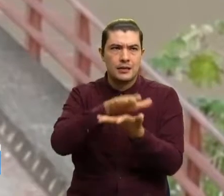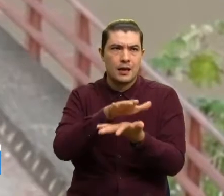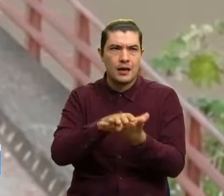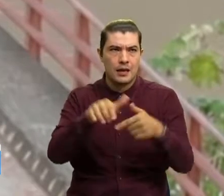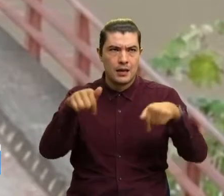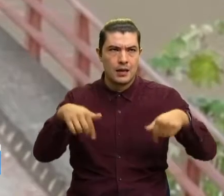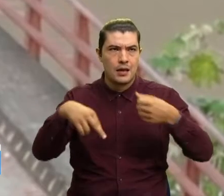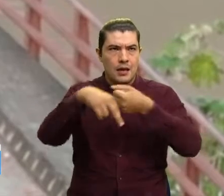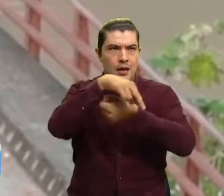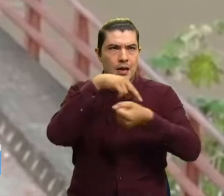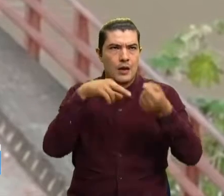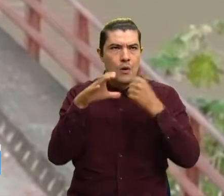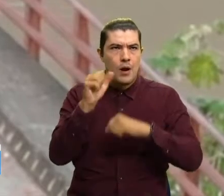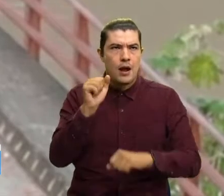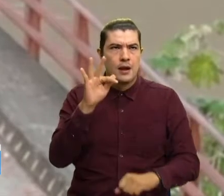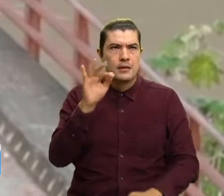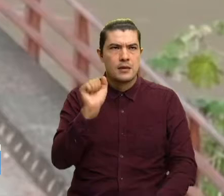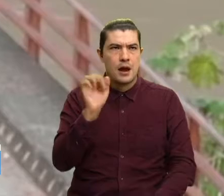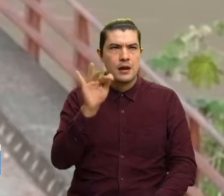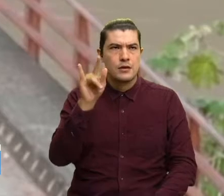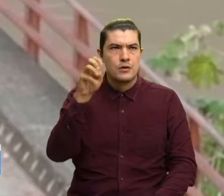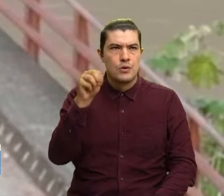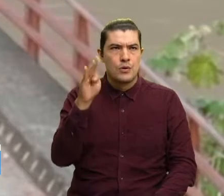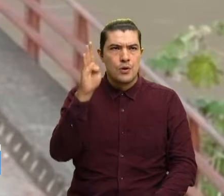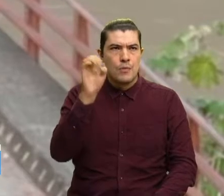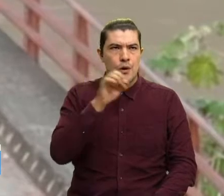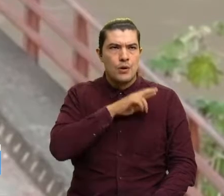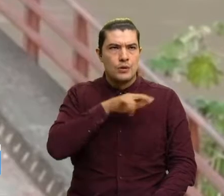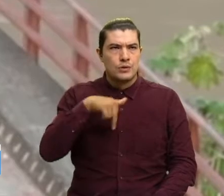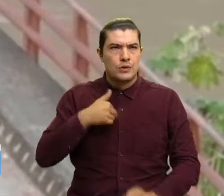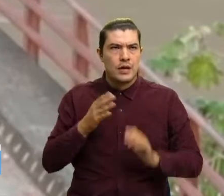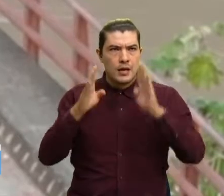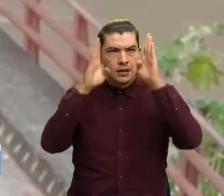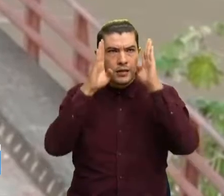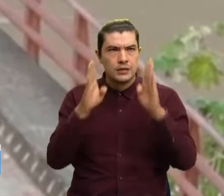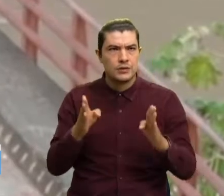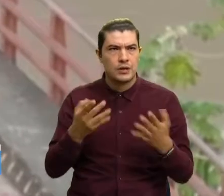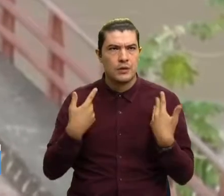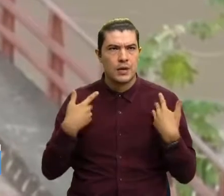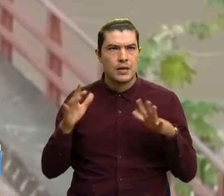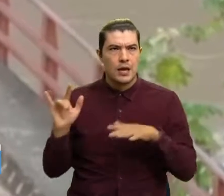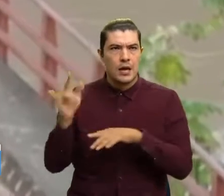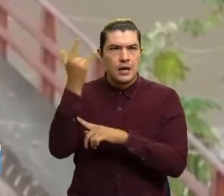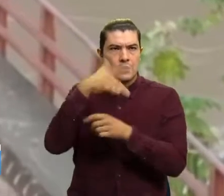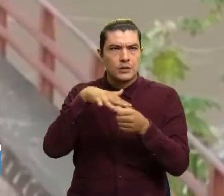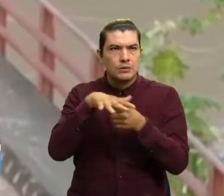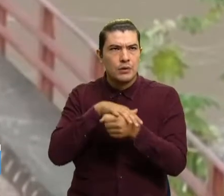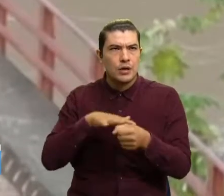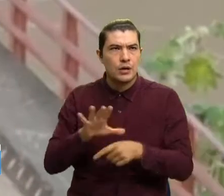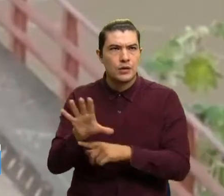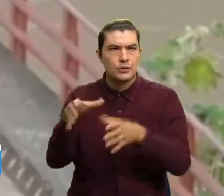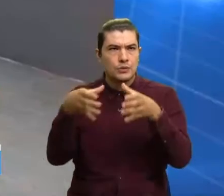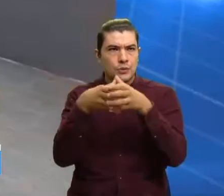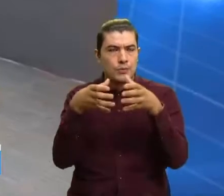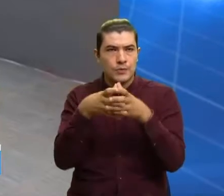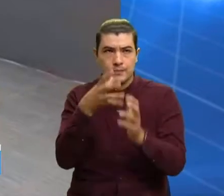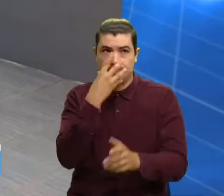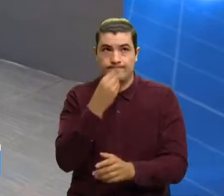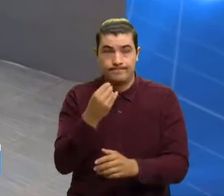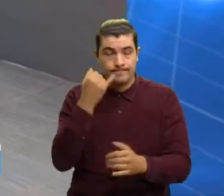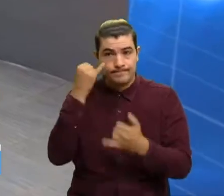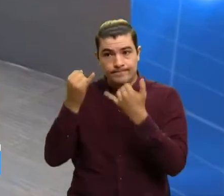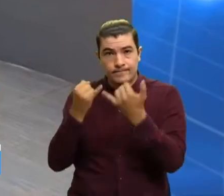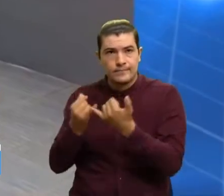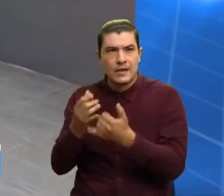Catatumbo. Estamos prestos al llamado para así neutralizar cualquier intención de este grupo narcoterrorista.